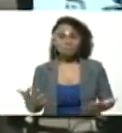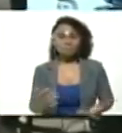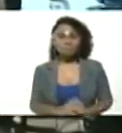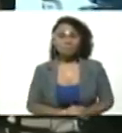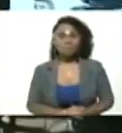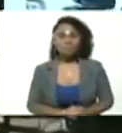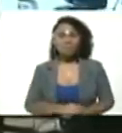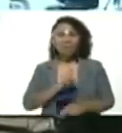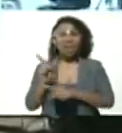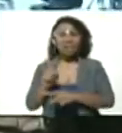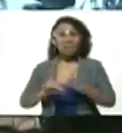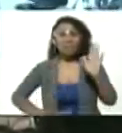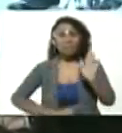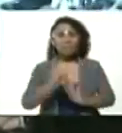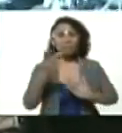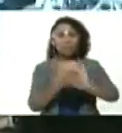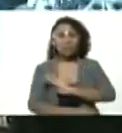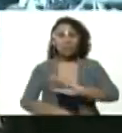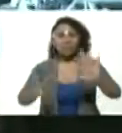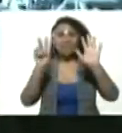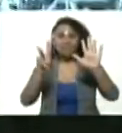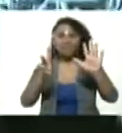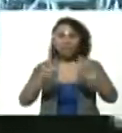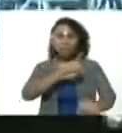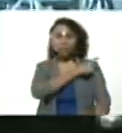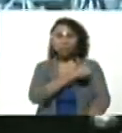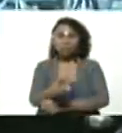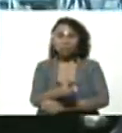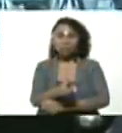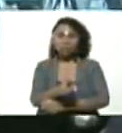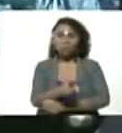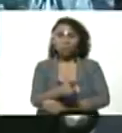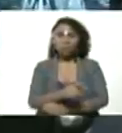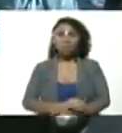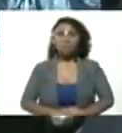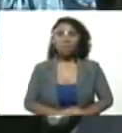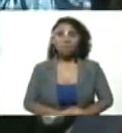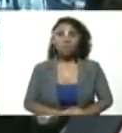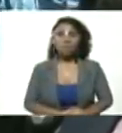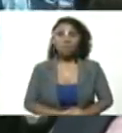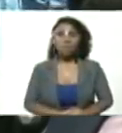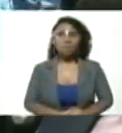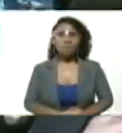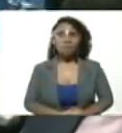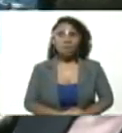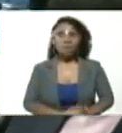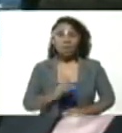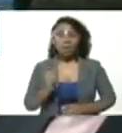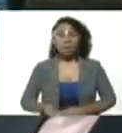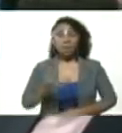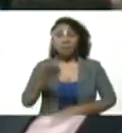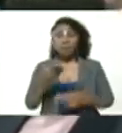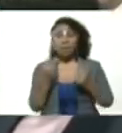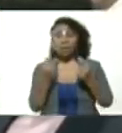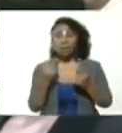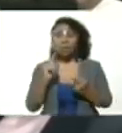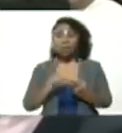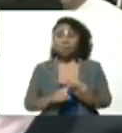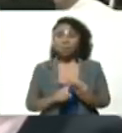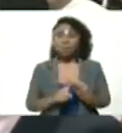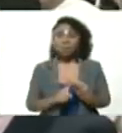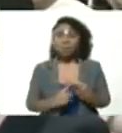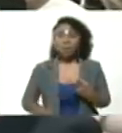Esto desarrolló siete órdenes ejecutivas con importancia económica,